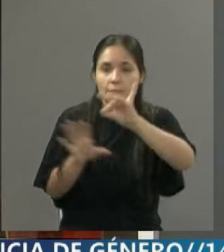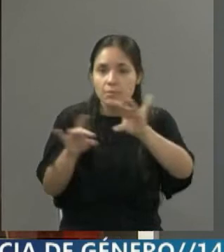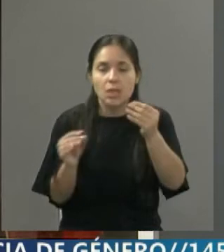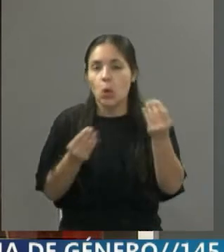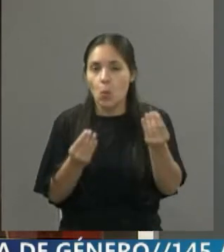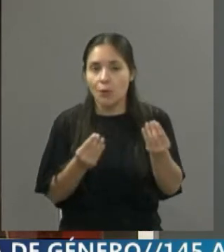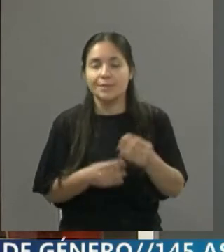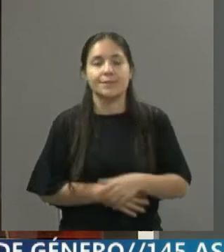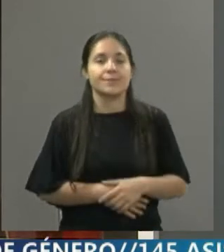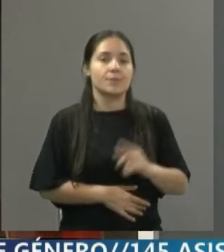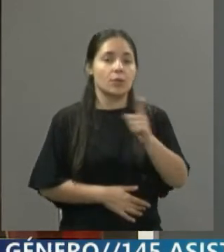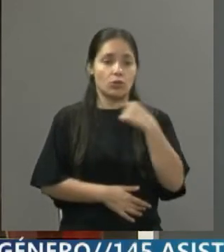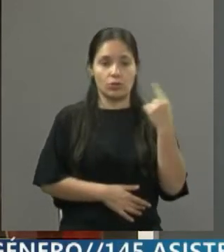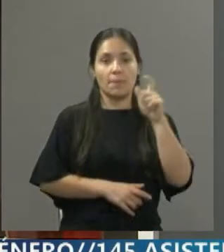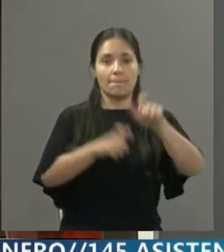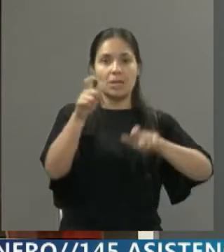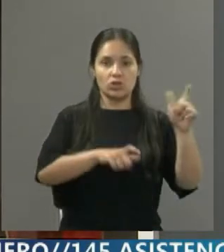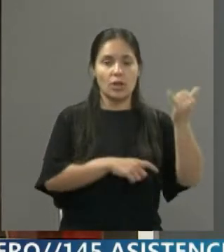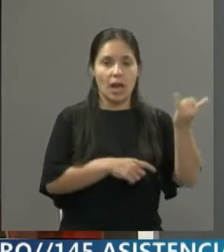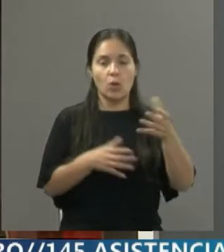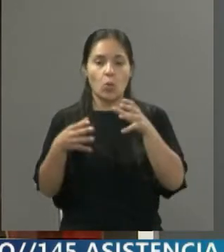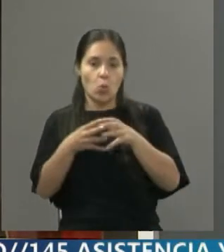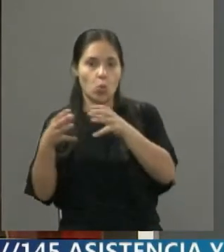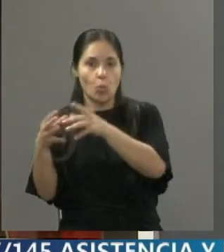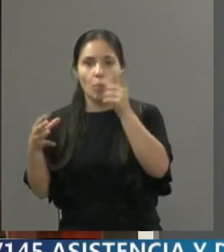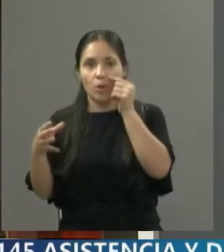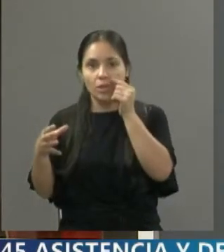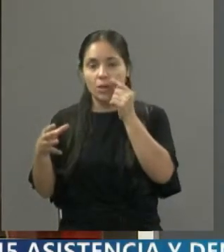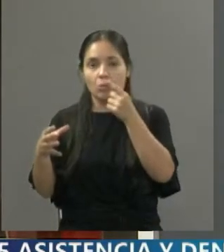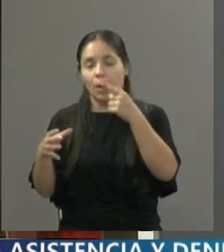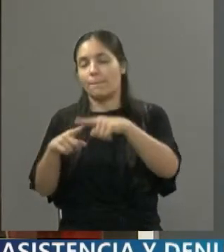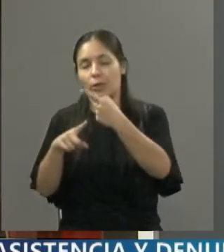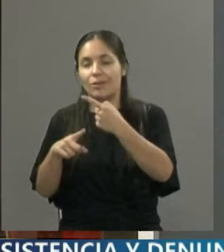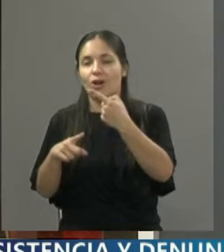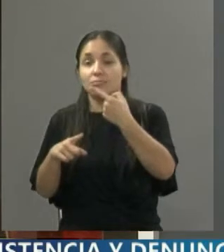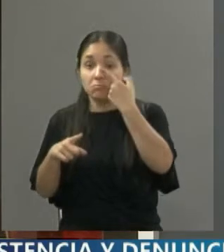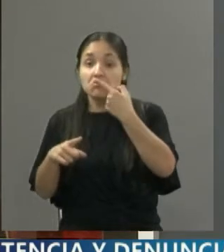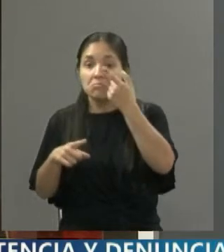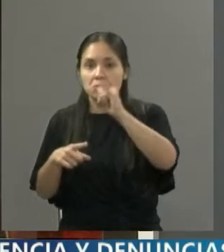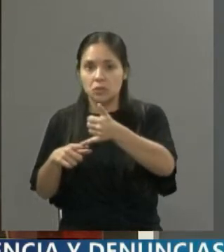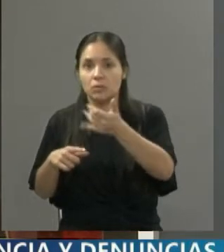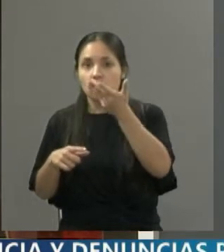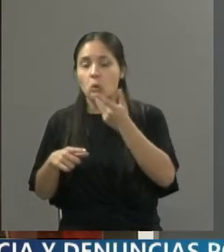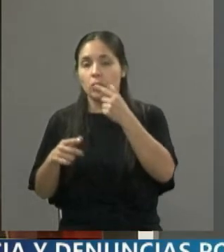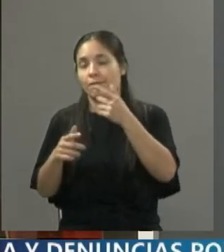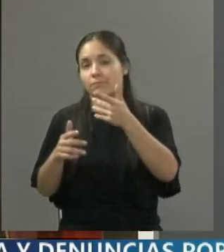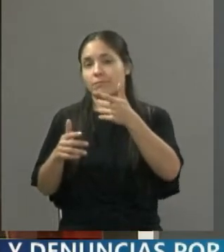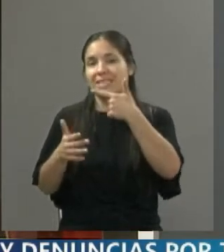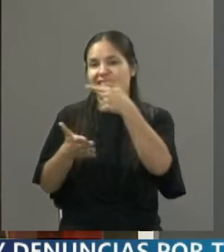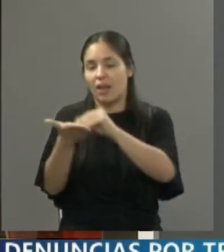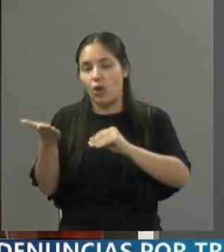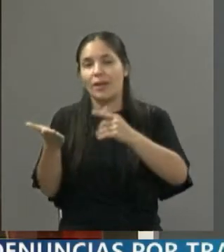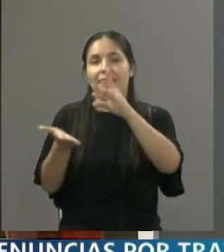Nosotros tenemos varias personas de distintas fuerzas que se interesan, que se acercan en su rol de legisladores o legisladoras. En este informe